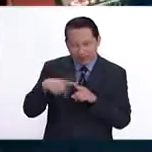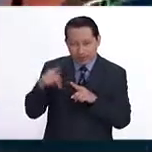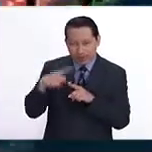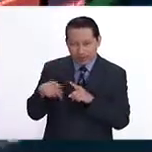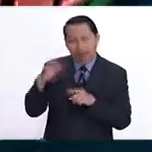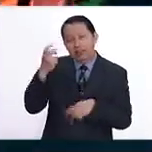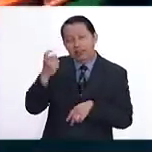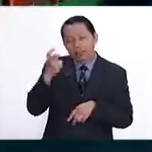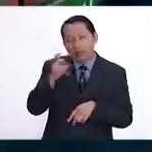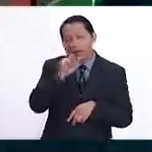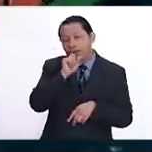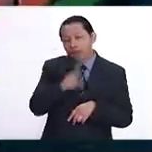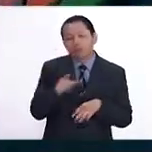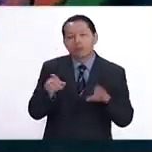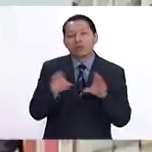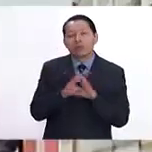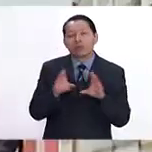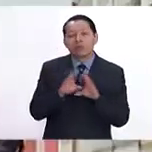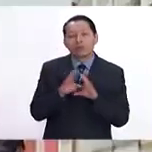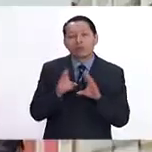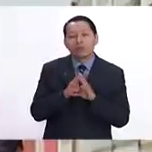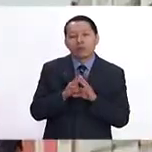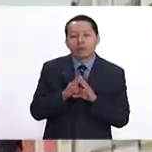Entonces, en ese sentido,